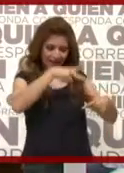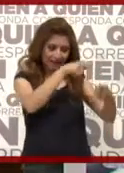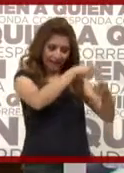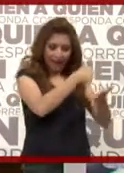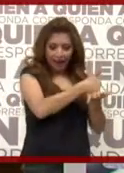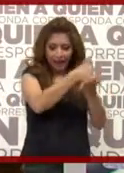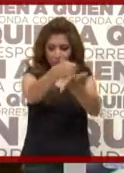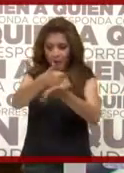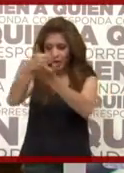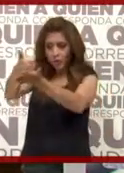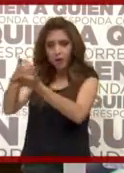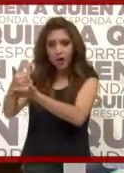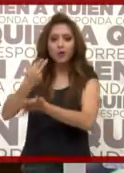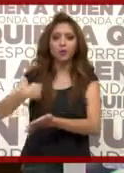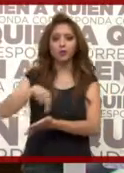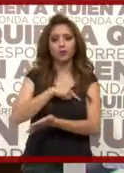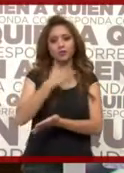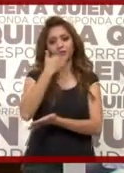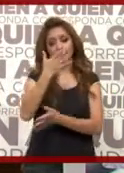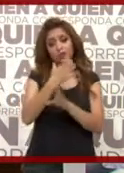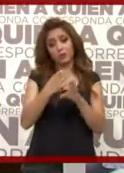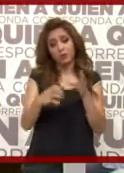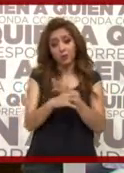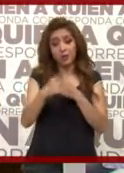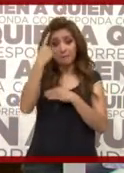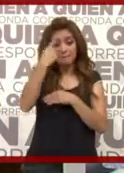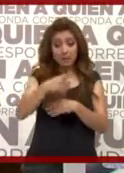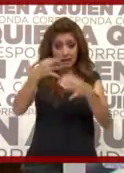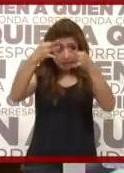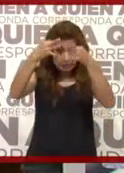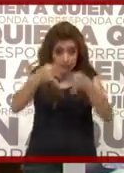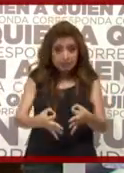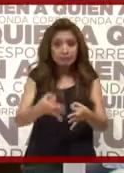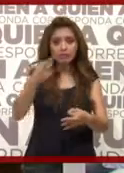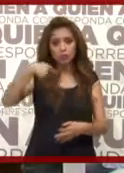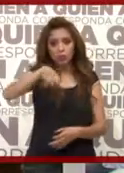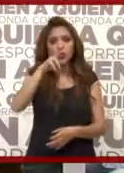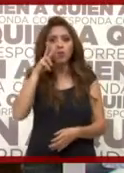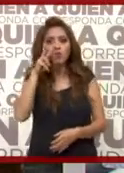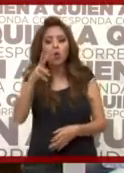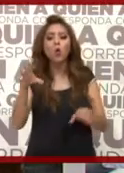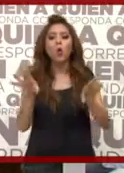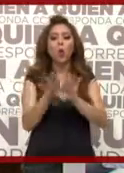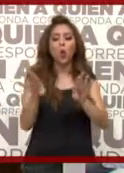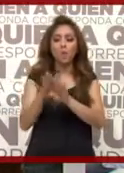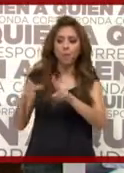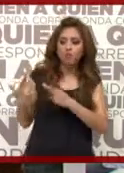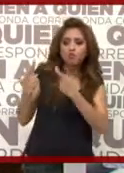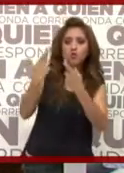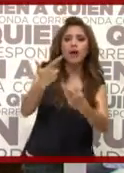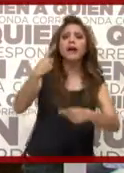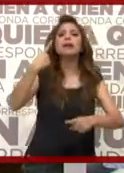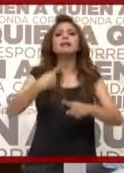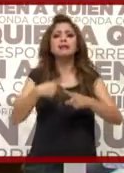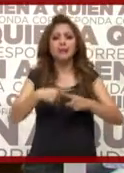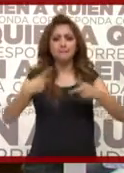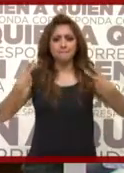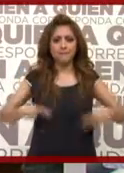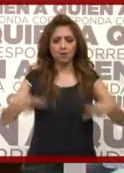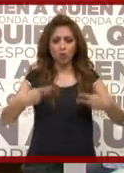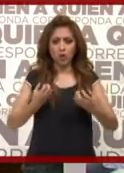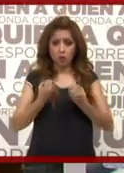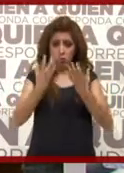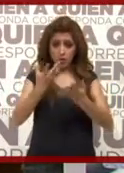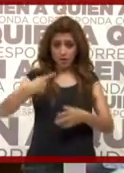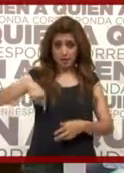es el secreto de hacer bien las cosas. Hacerlas transparentes, que se vea cuando se donan las cosas, a quién se le dio. Y quien